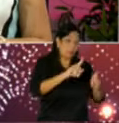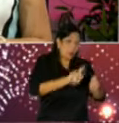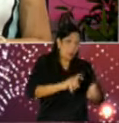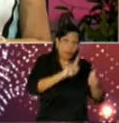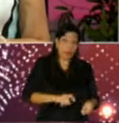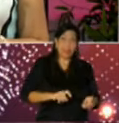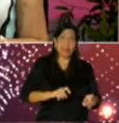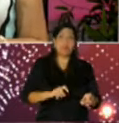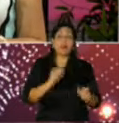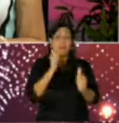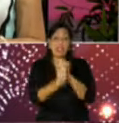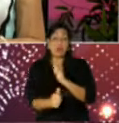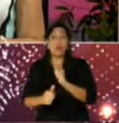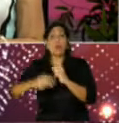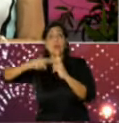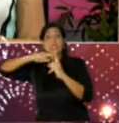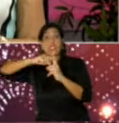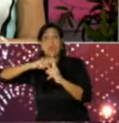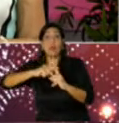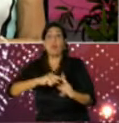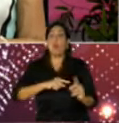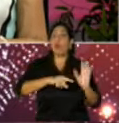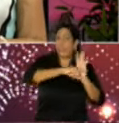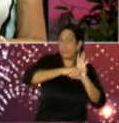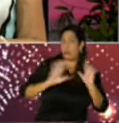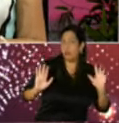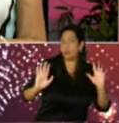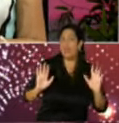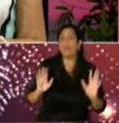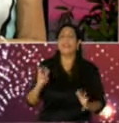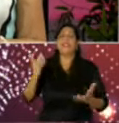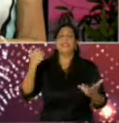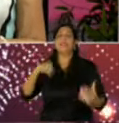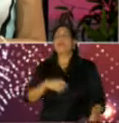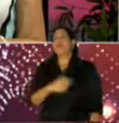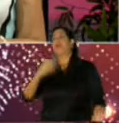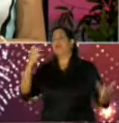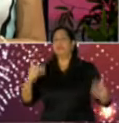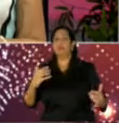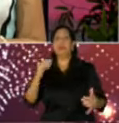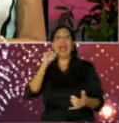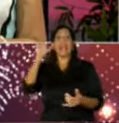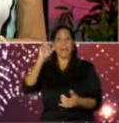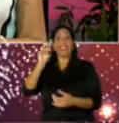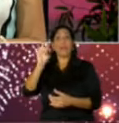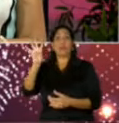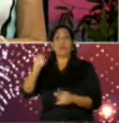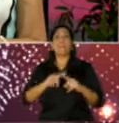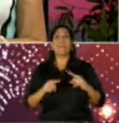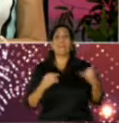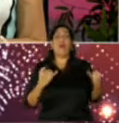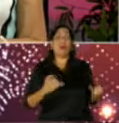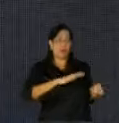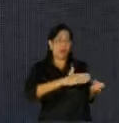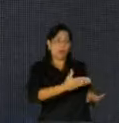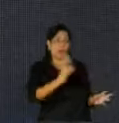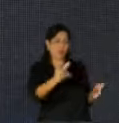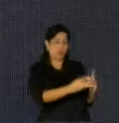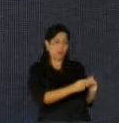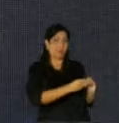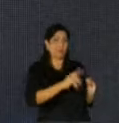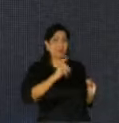para COVID en ese individuo. Cambió las reglas de juego. Ayer teníamos 24, hoy tenemos 33 personas muertas, incluyendo 7 personas relacionadas